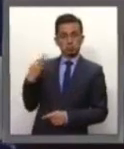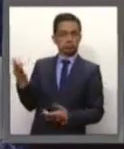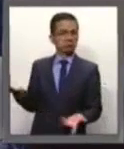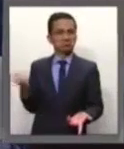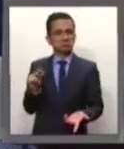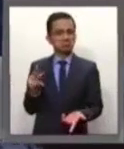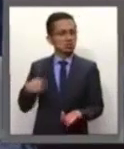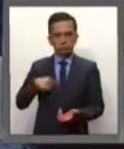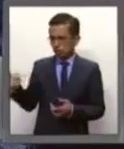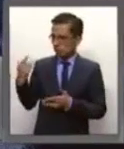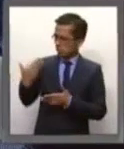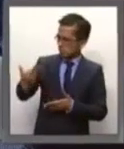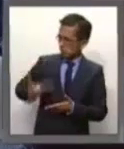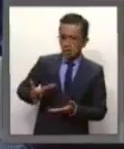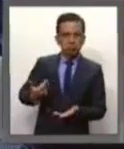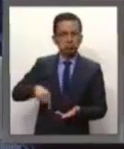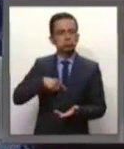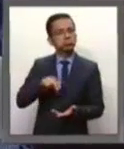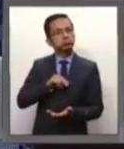ellos nos están exigiendo.